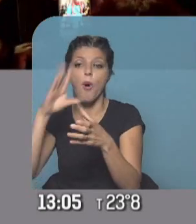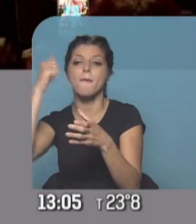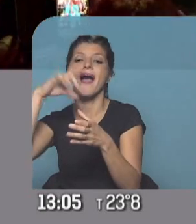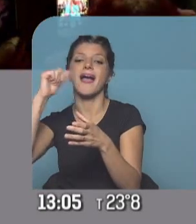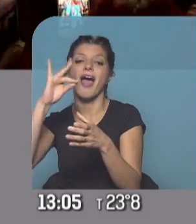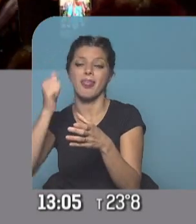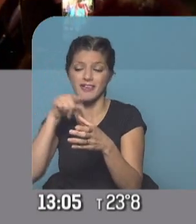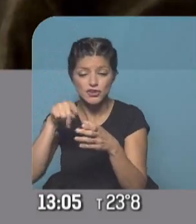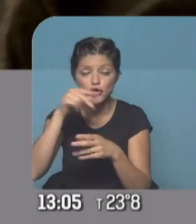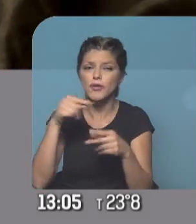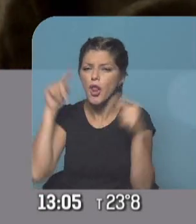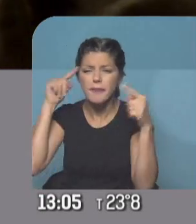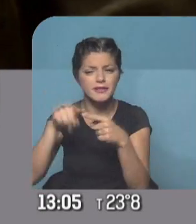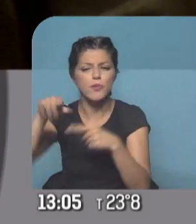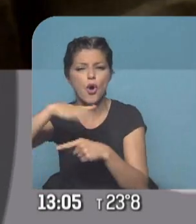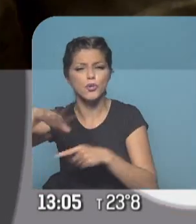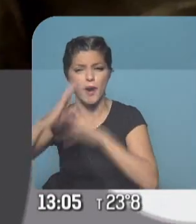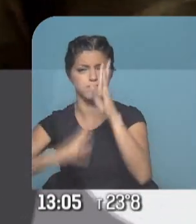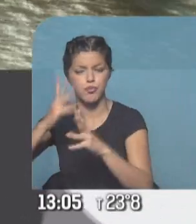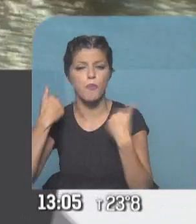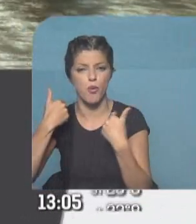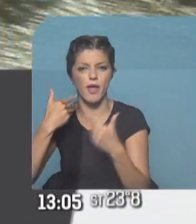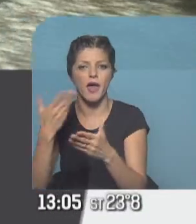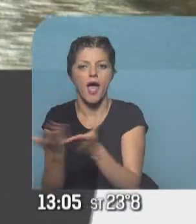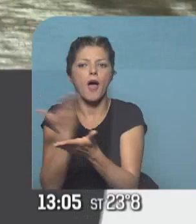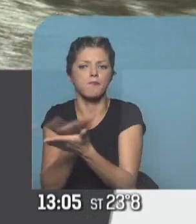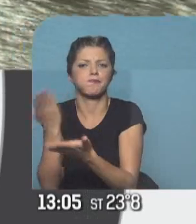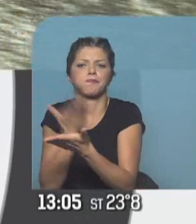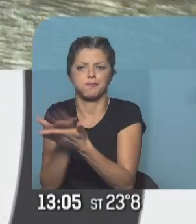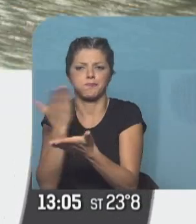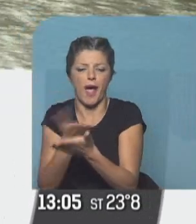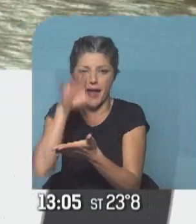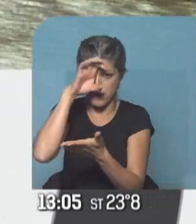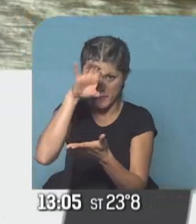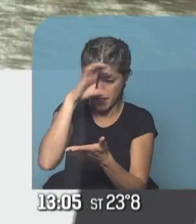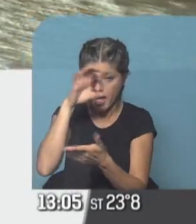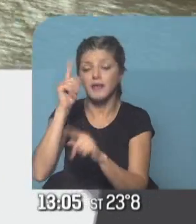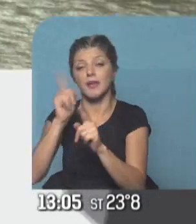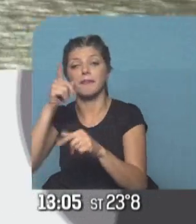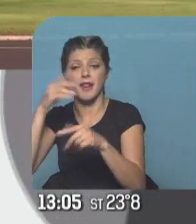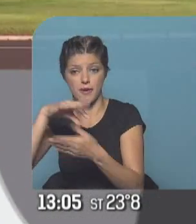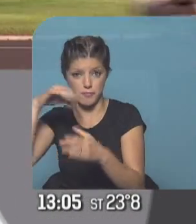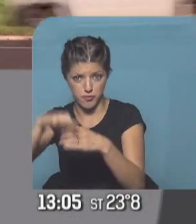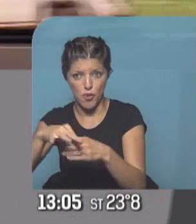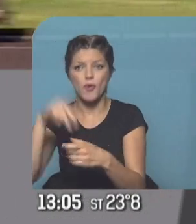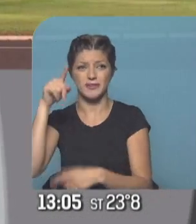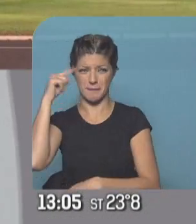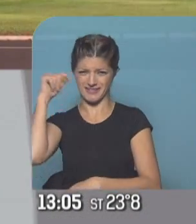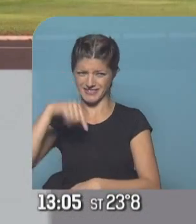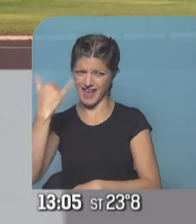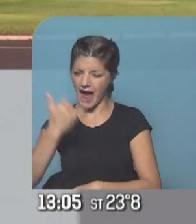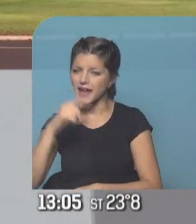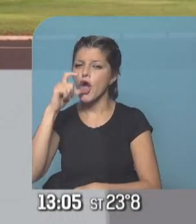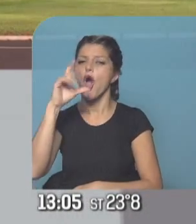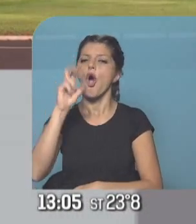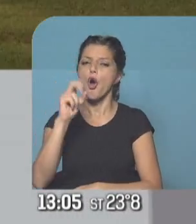en un lugar de explotación agraria y también de explotación minera. Y hay que pensar que hay reservas de oro, de diamantes, de